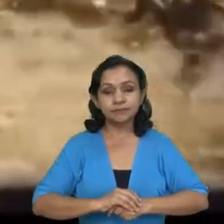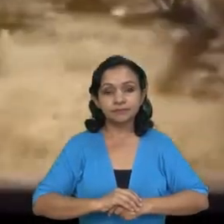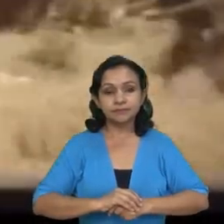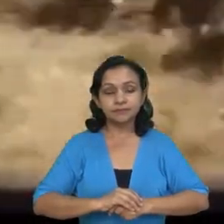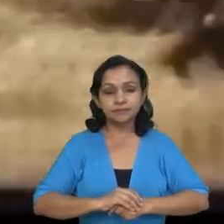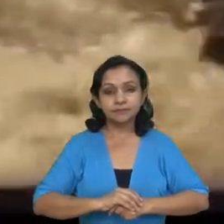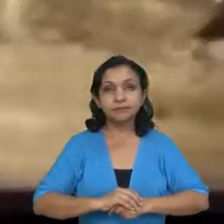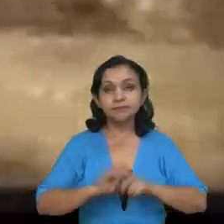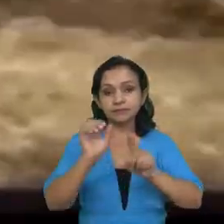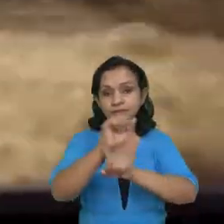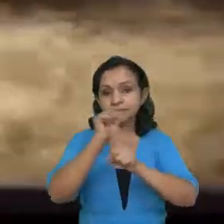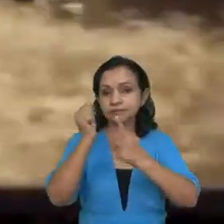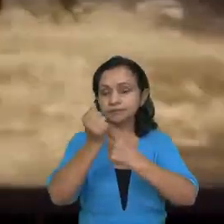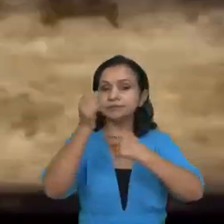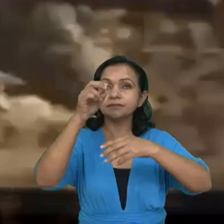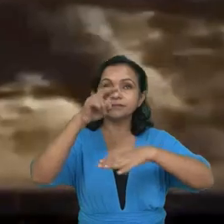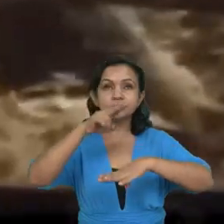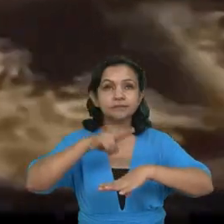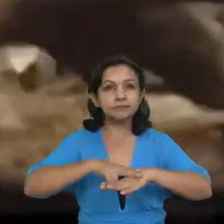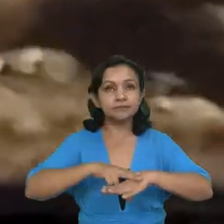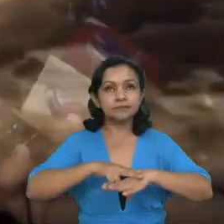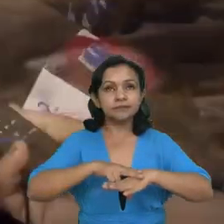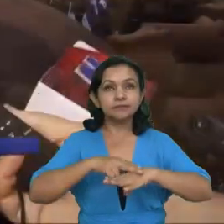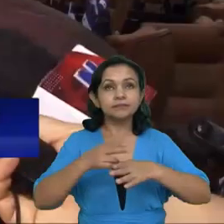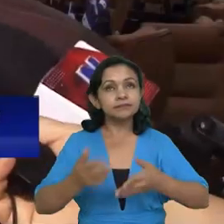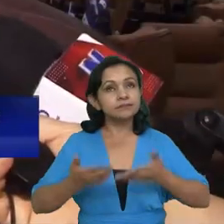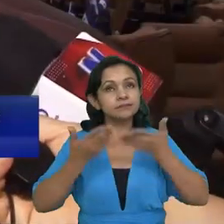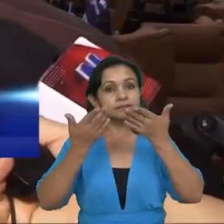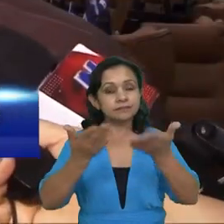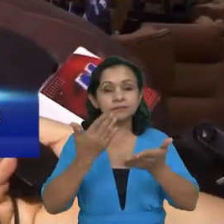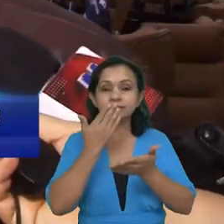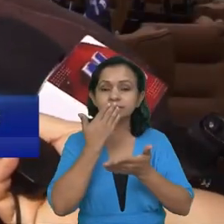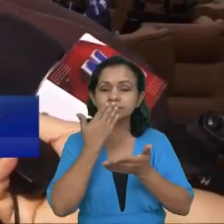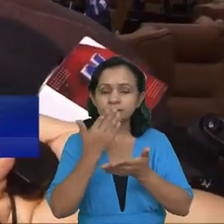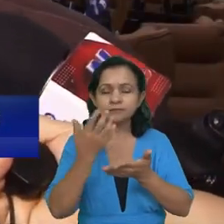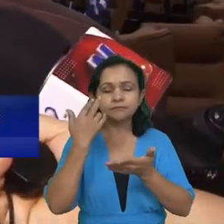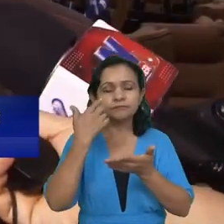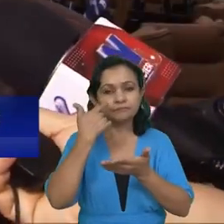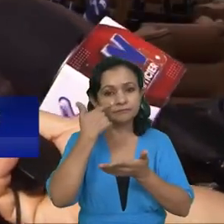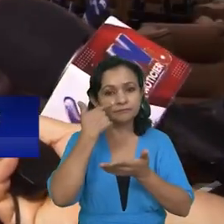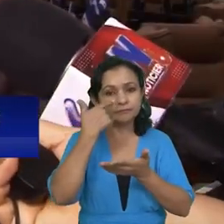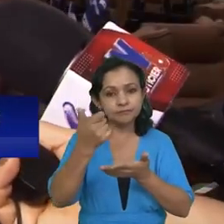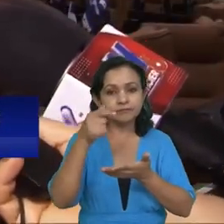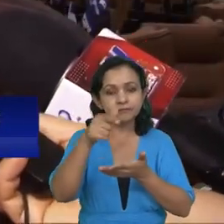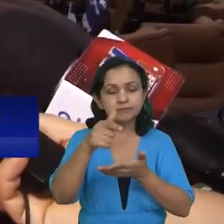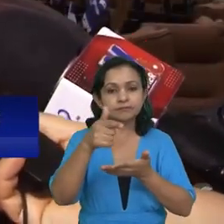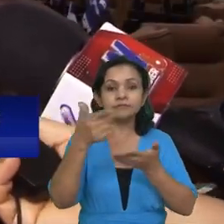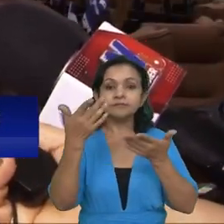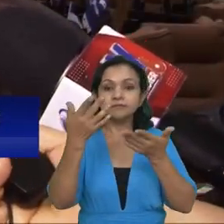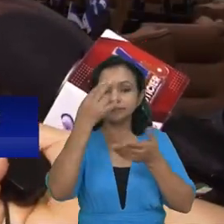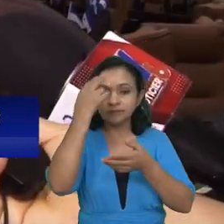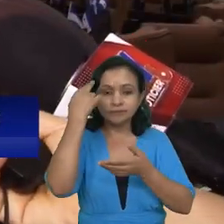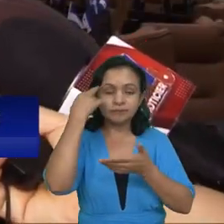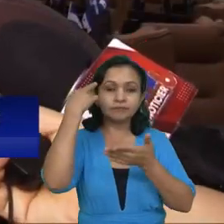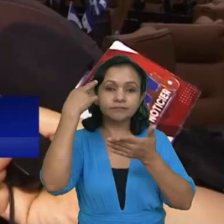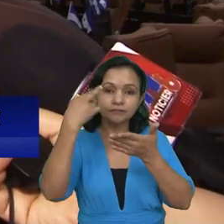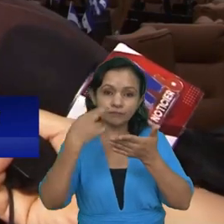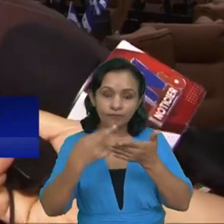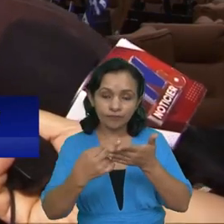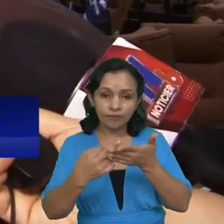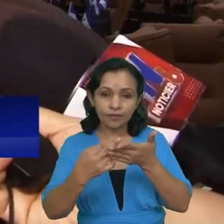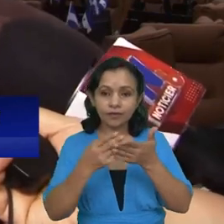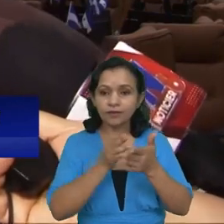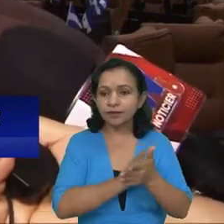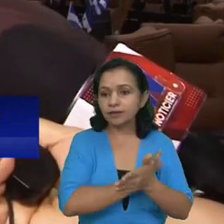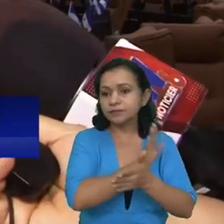la asamblea nacional ha dado un justo y merecido reconocimiento a esta gesta heróica al haber ido a